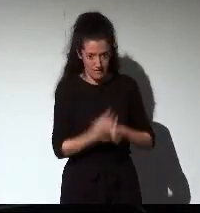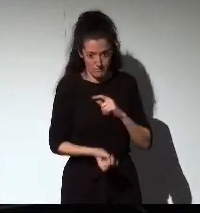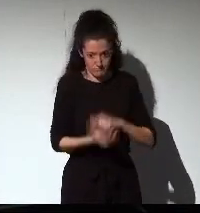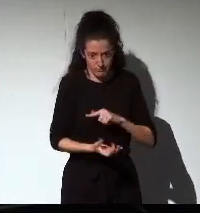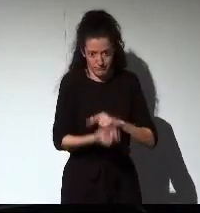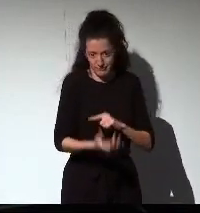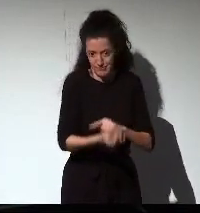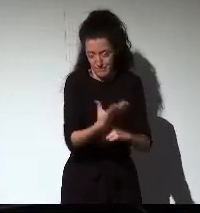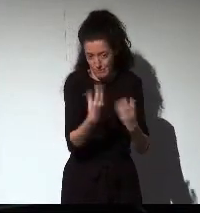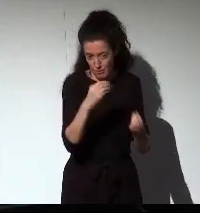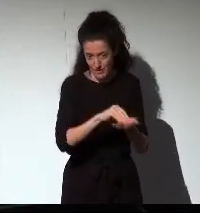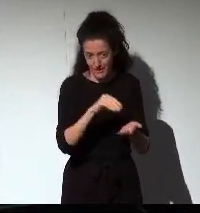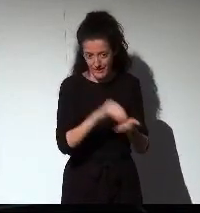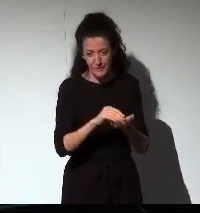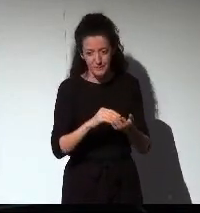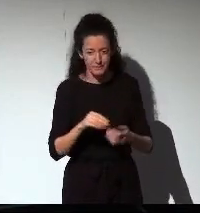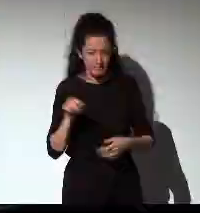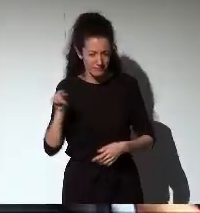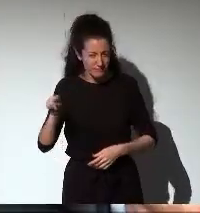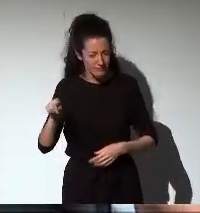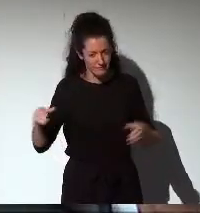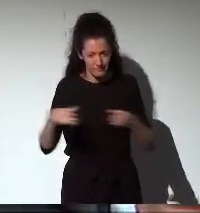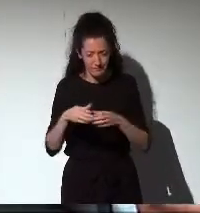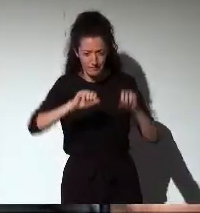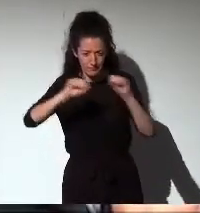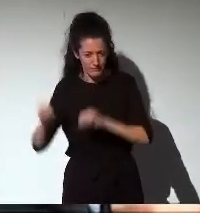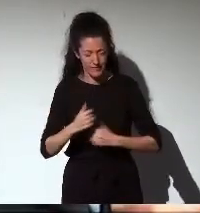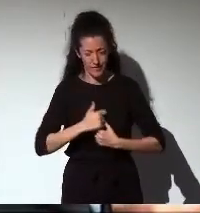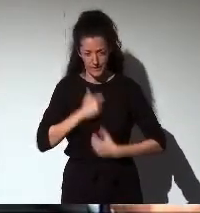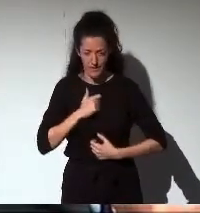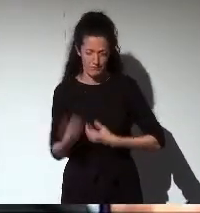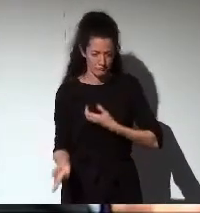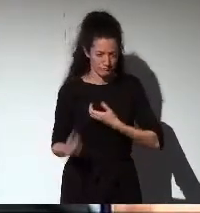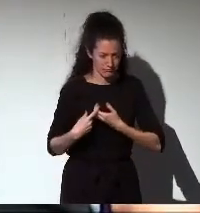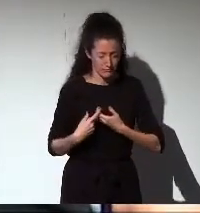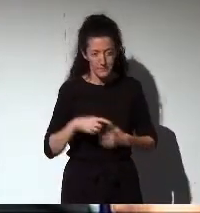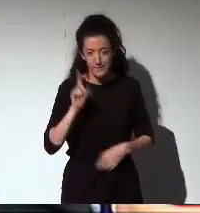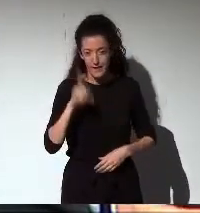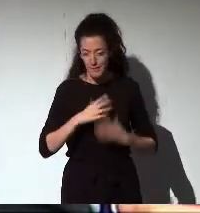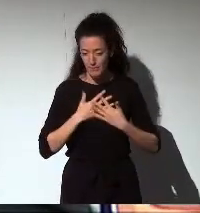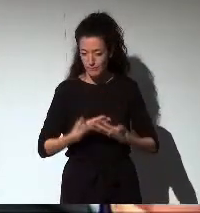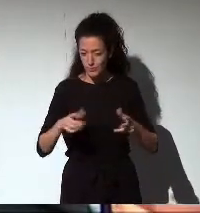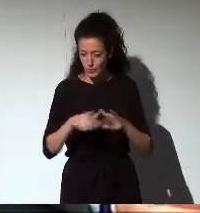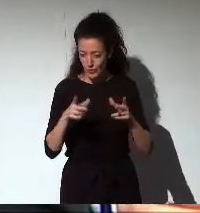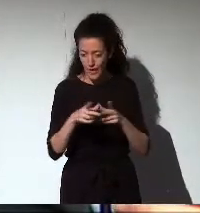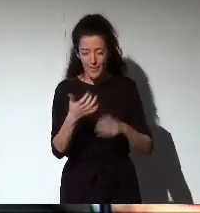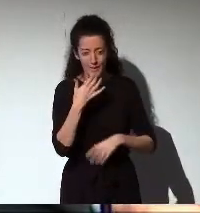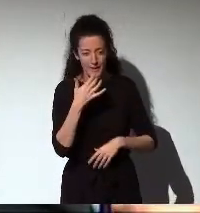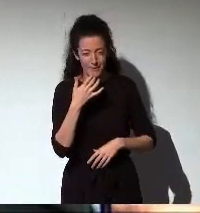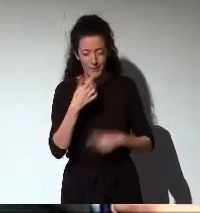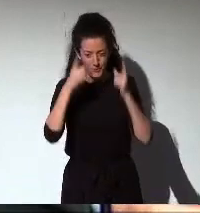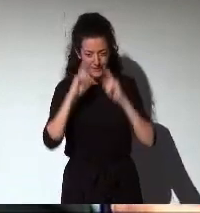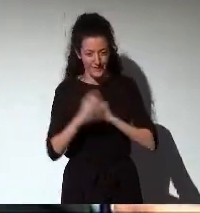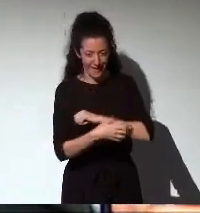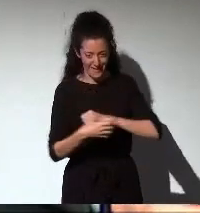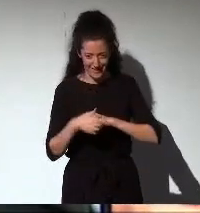no han faltado oportunidades. Voluntariado social, Cáritas, con lo que supone Cáritas, dentro